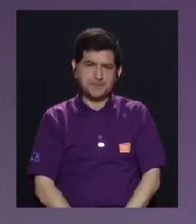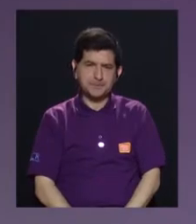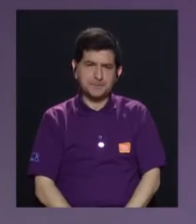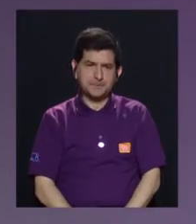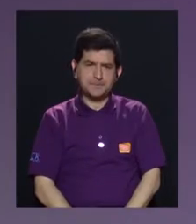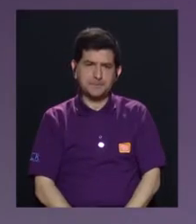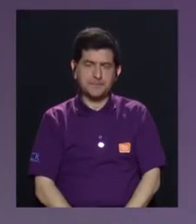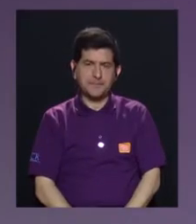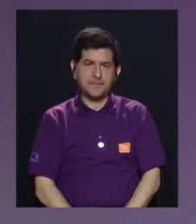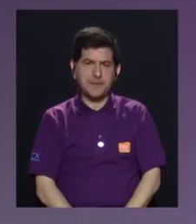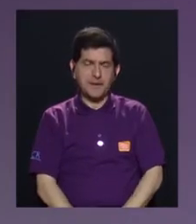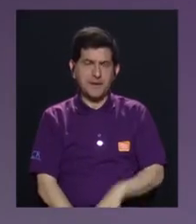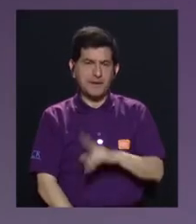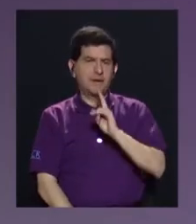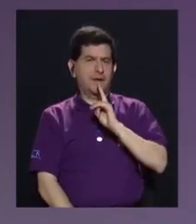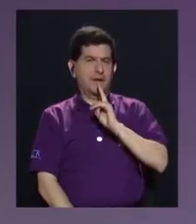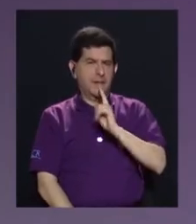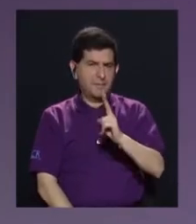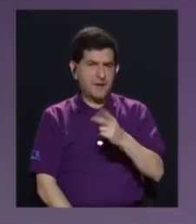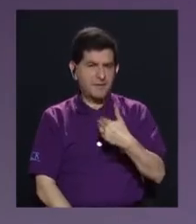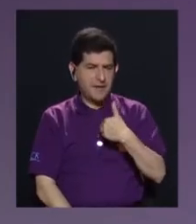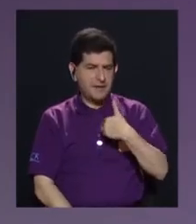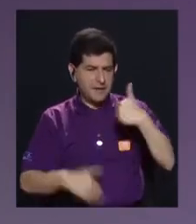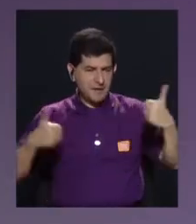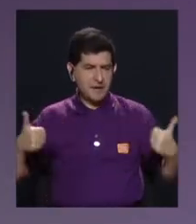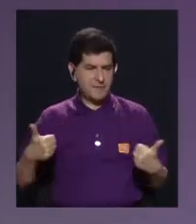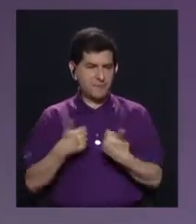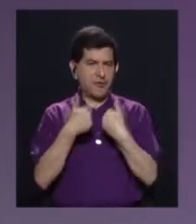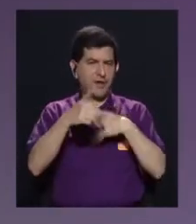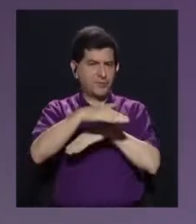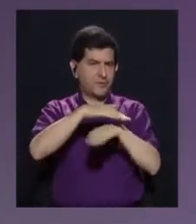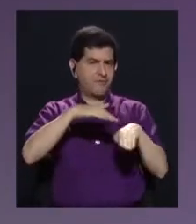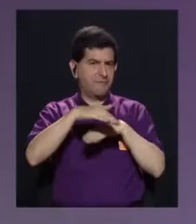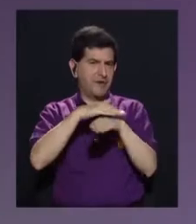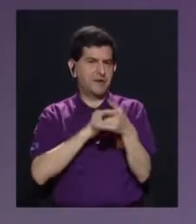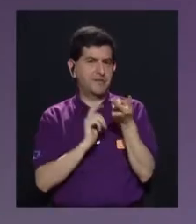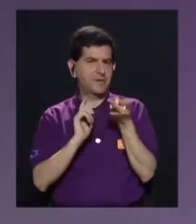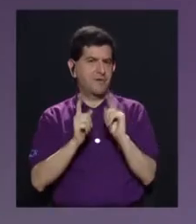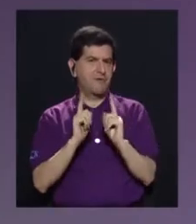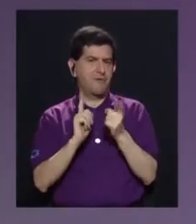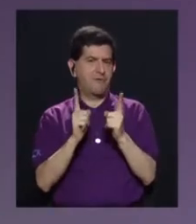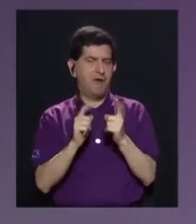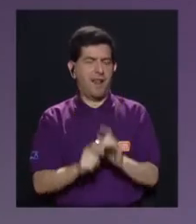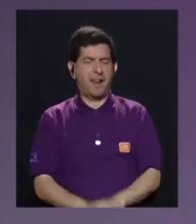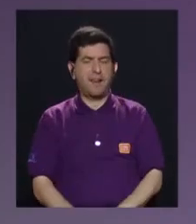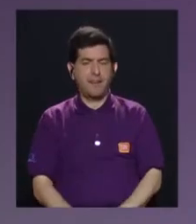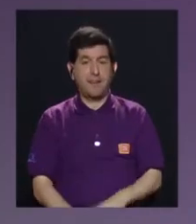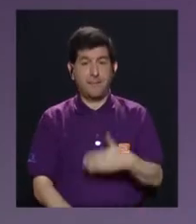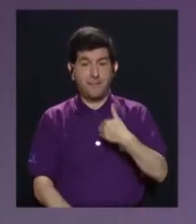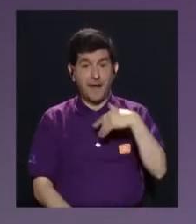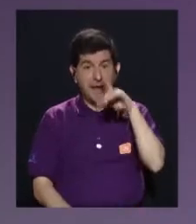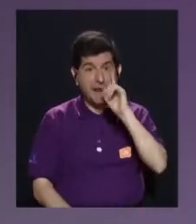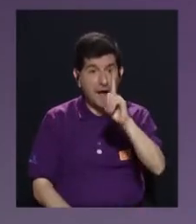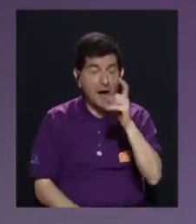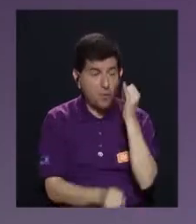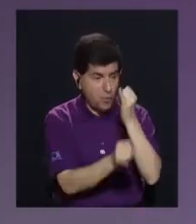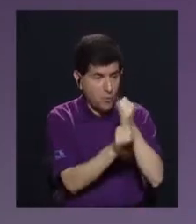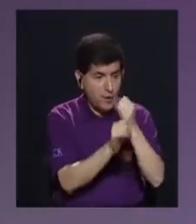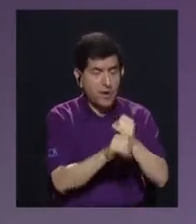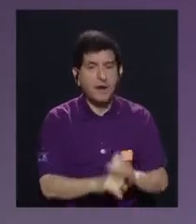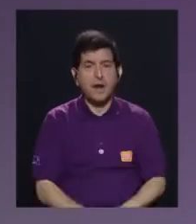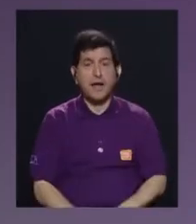realmente lo que tenemos como desafío fundamental y tener una institucionalidad que responda a las